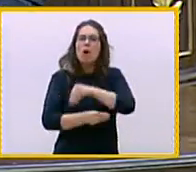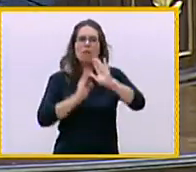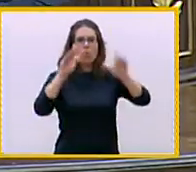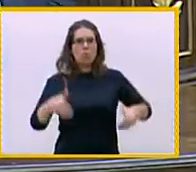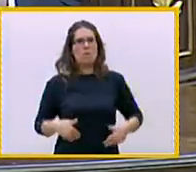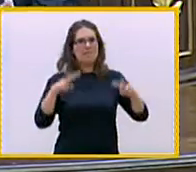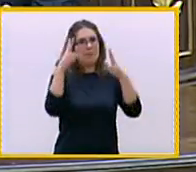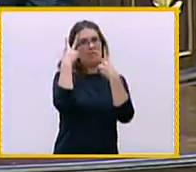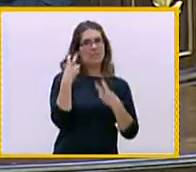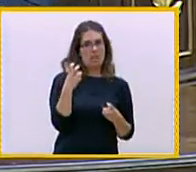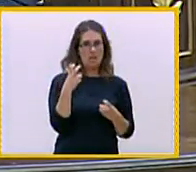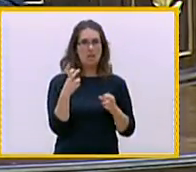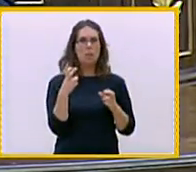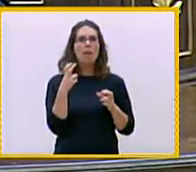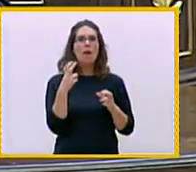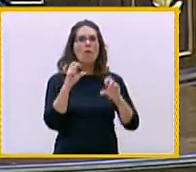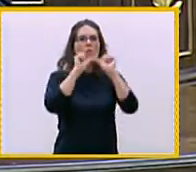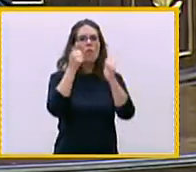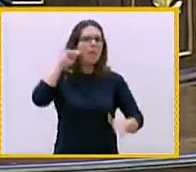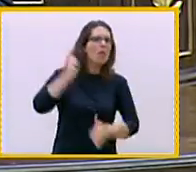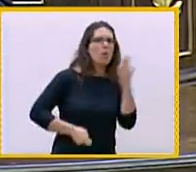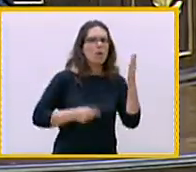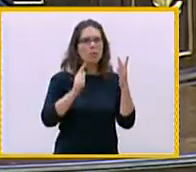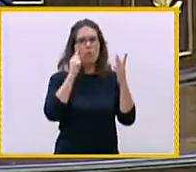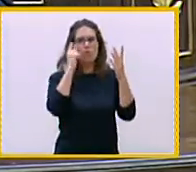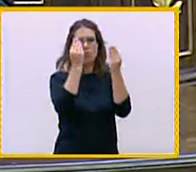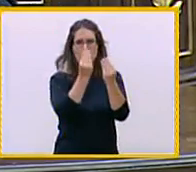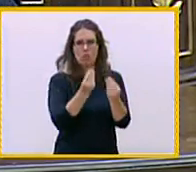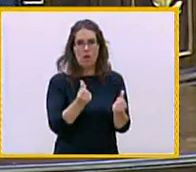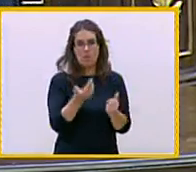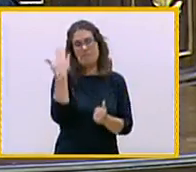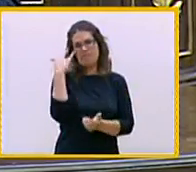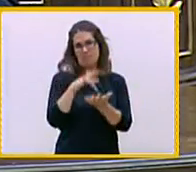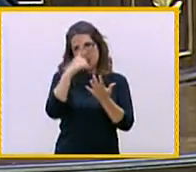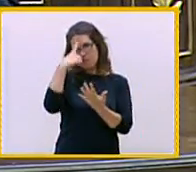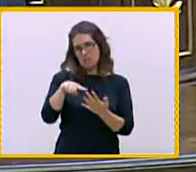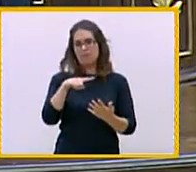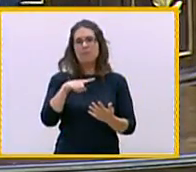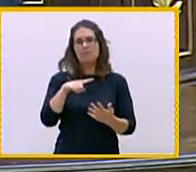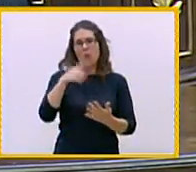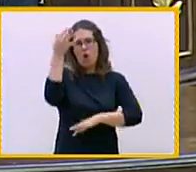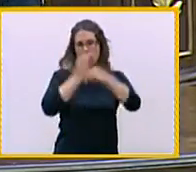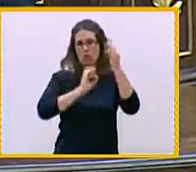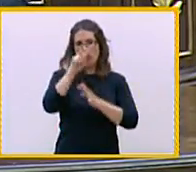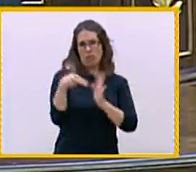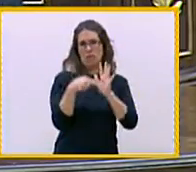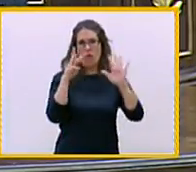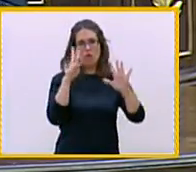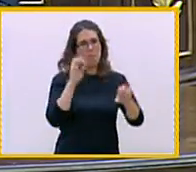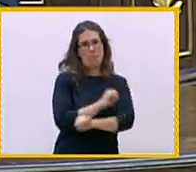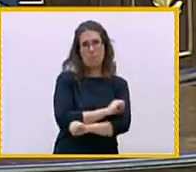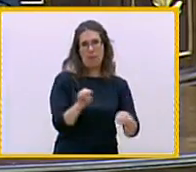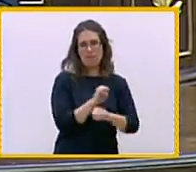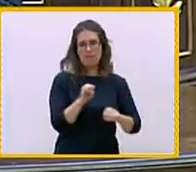pronunciada. Por eso, después del crack financiero de otoño de 2008, hicimos un esfuerzo contracíclico